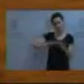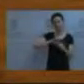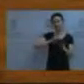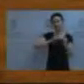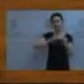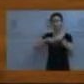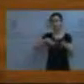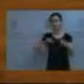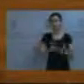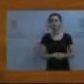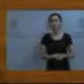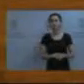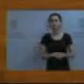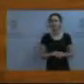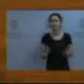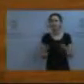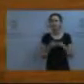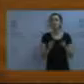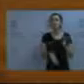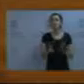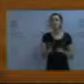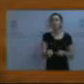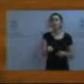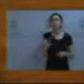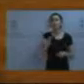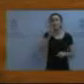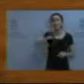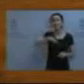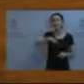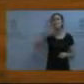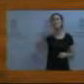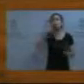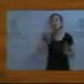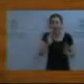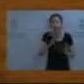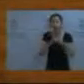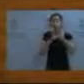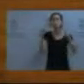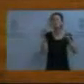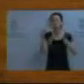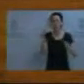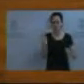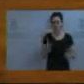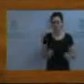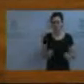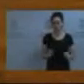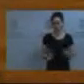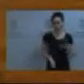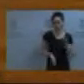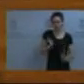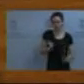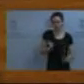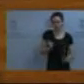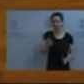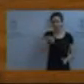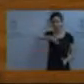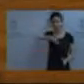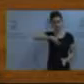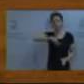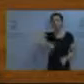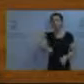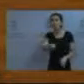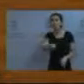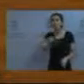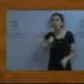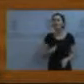terminar, el uso terapéutico del cannabis. Mire, el uso terapéutico del cannabis está al mismo nivel que el de